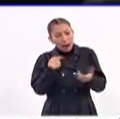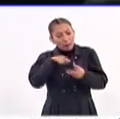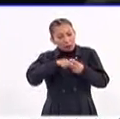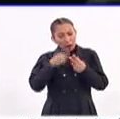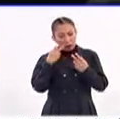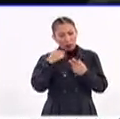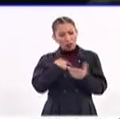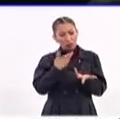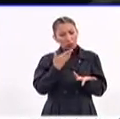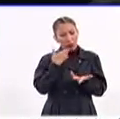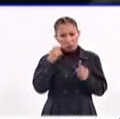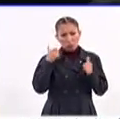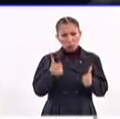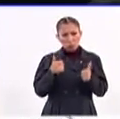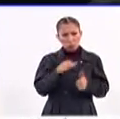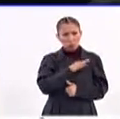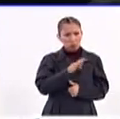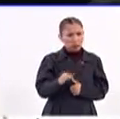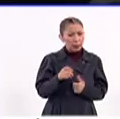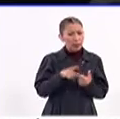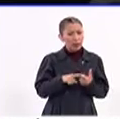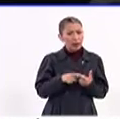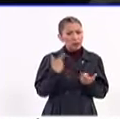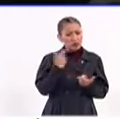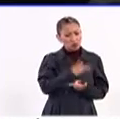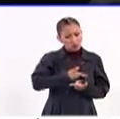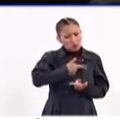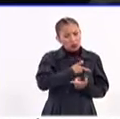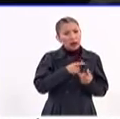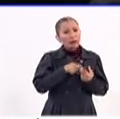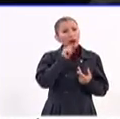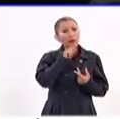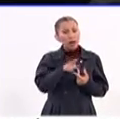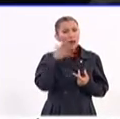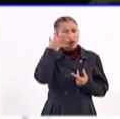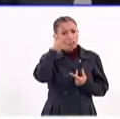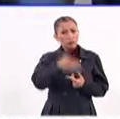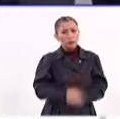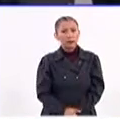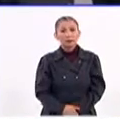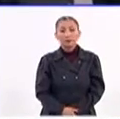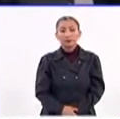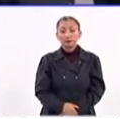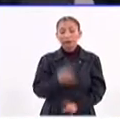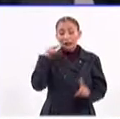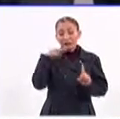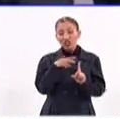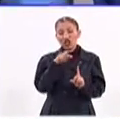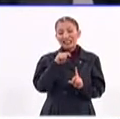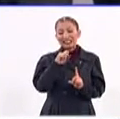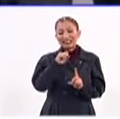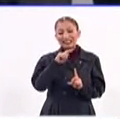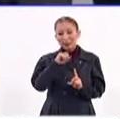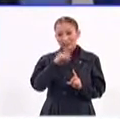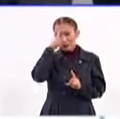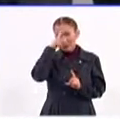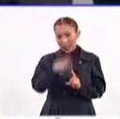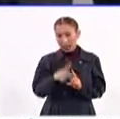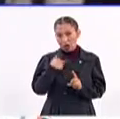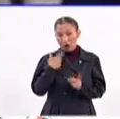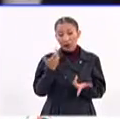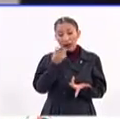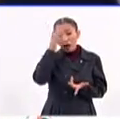empezar a ver que ellas son buenas, que les puede gustar y que además tienen un futuro. Visión STEM para México y